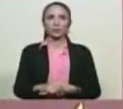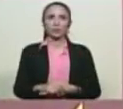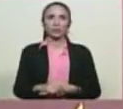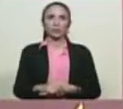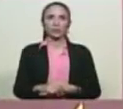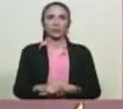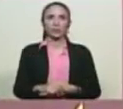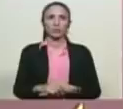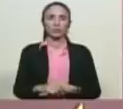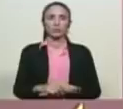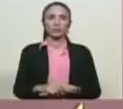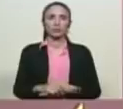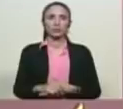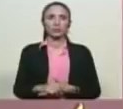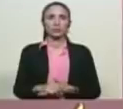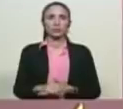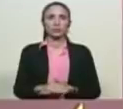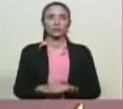tenemos que lograrlo.